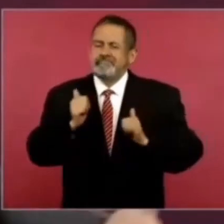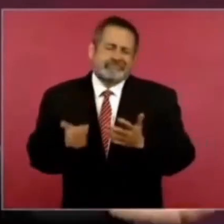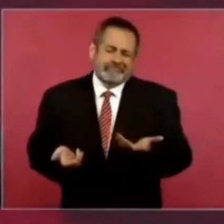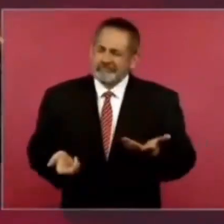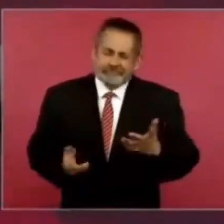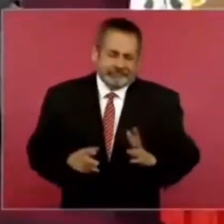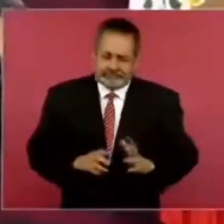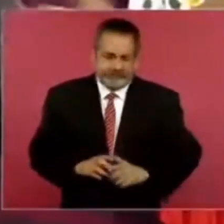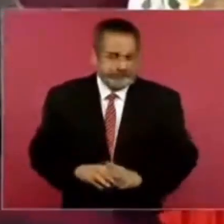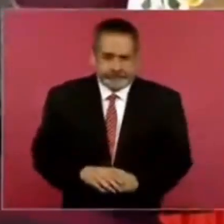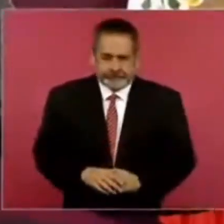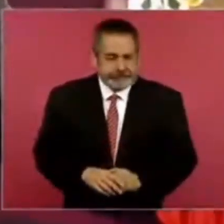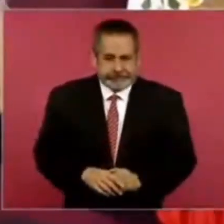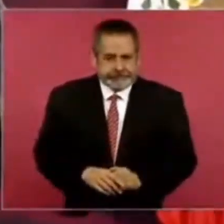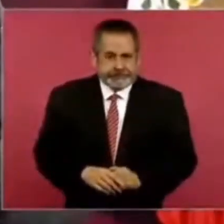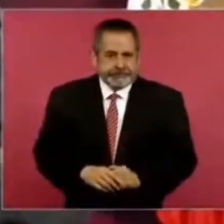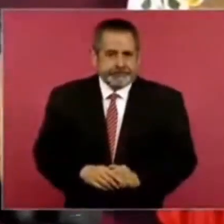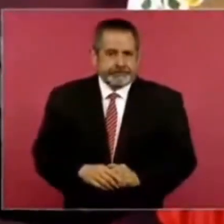Entonces,